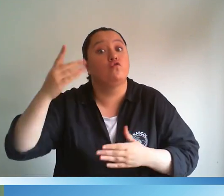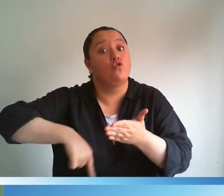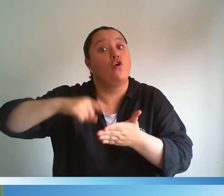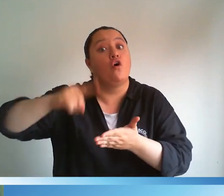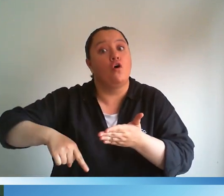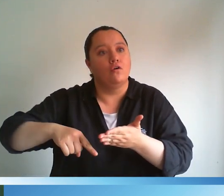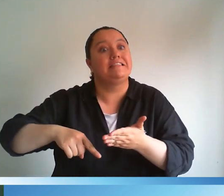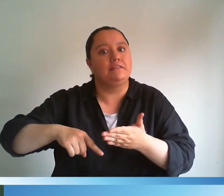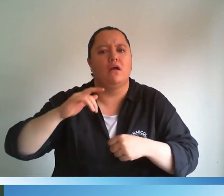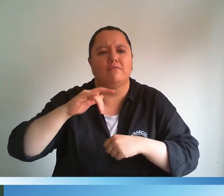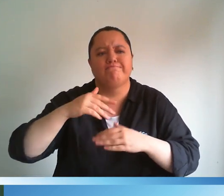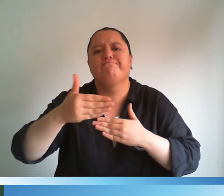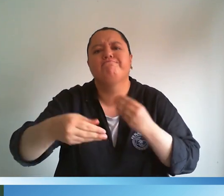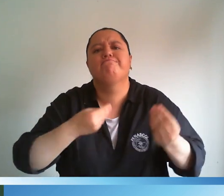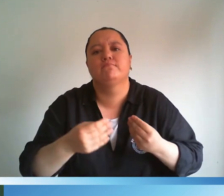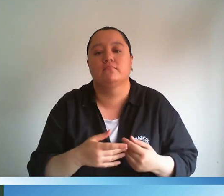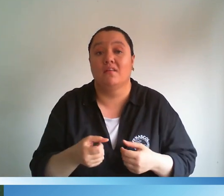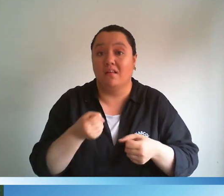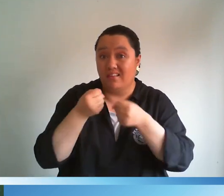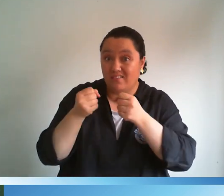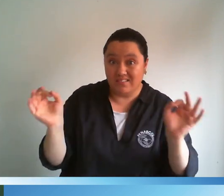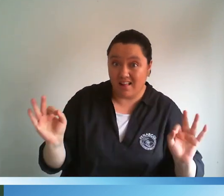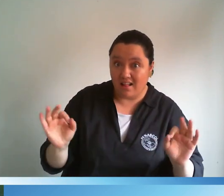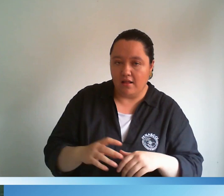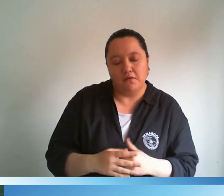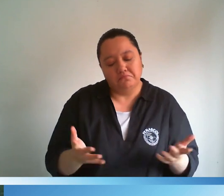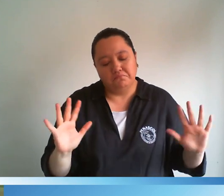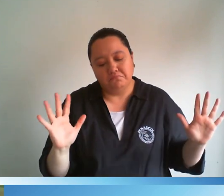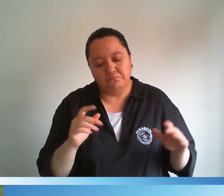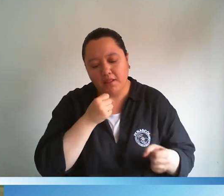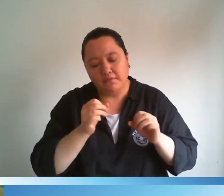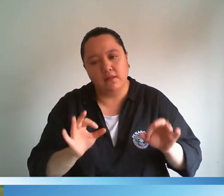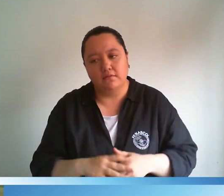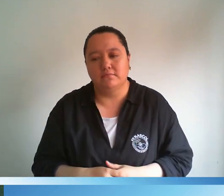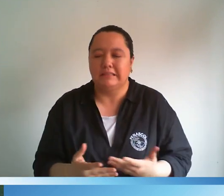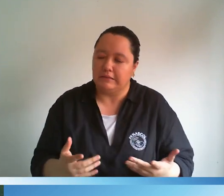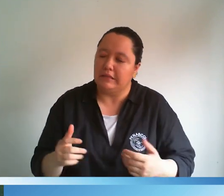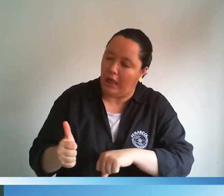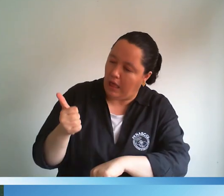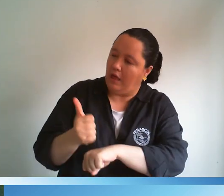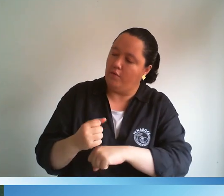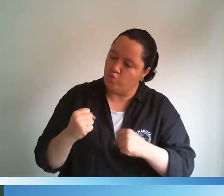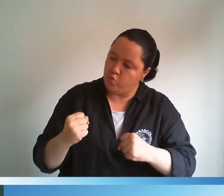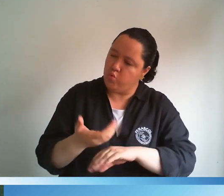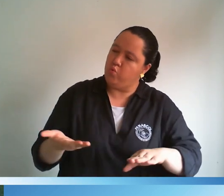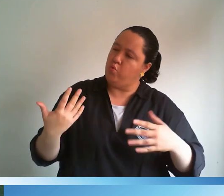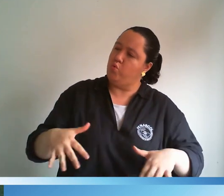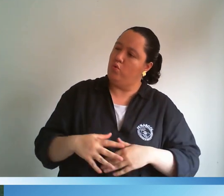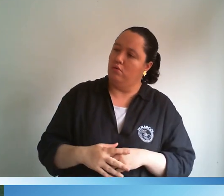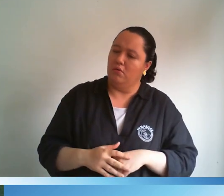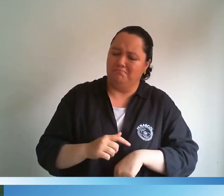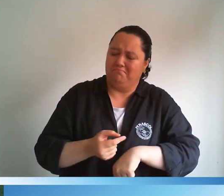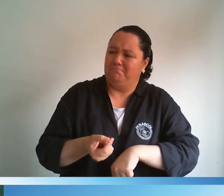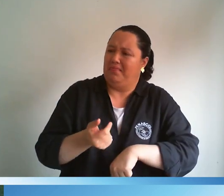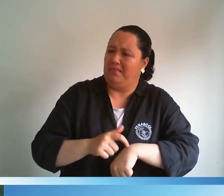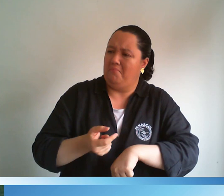contratamos. Entonces, ¿no lo va a entrevistar? No. Jefe, no creo que está siendo demasiado duro.